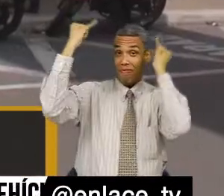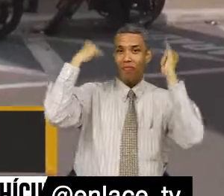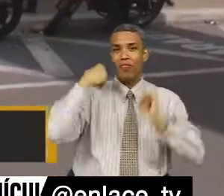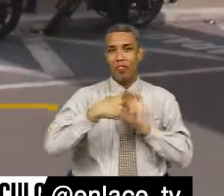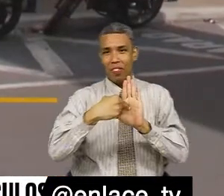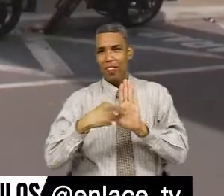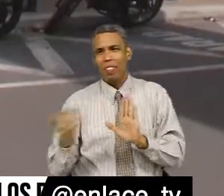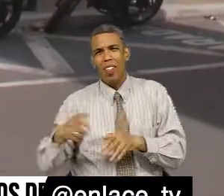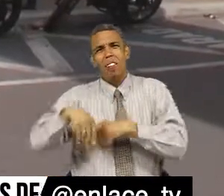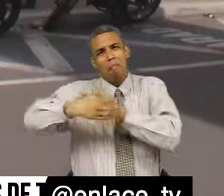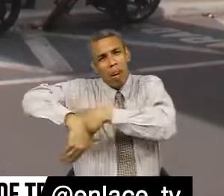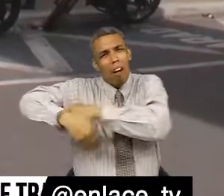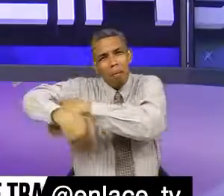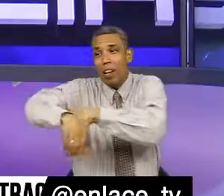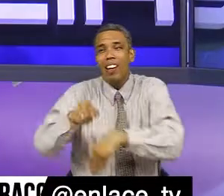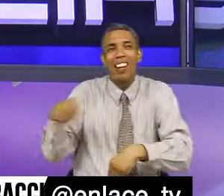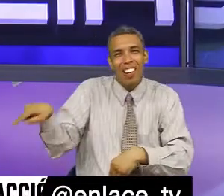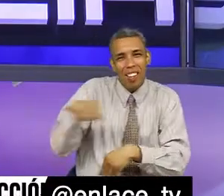diferentes sectores de la ciudad.